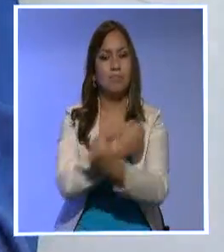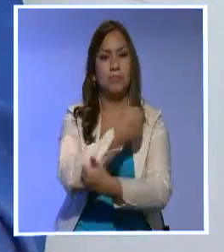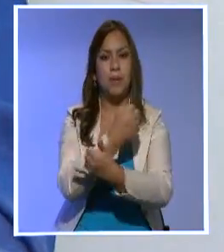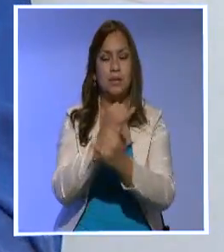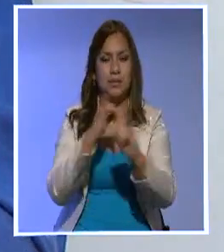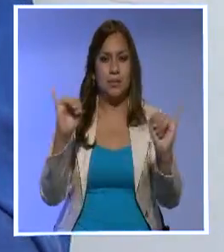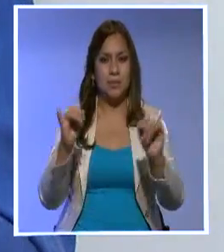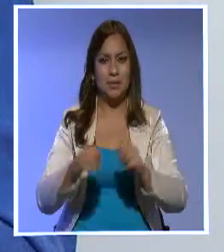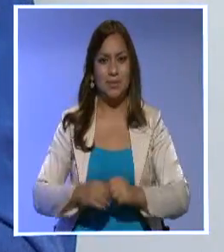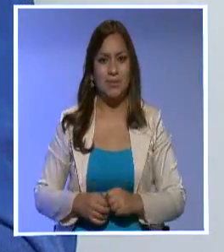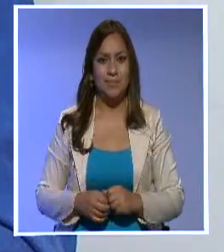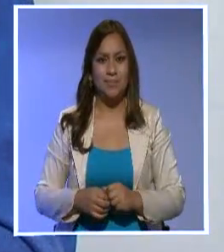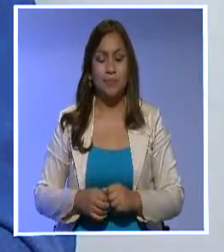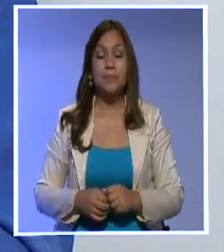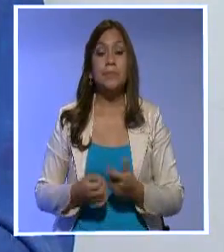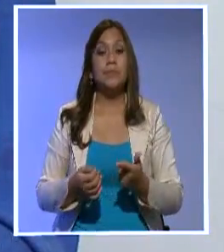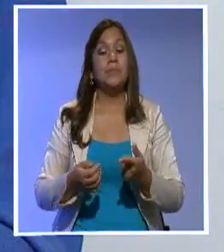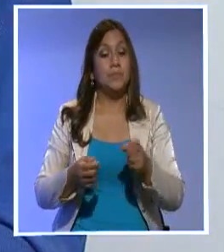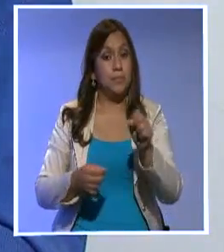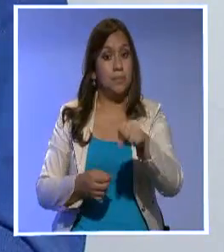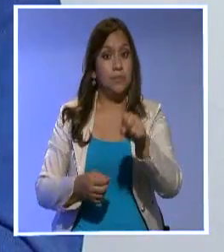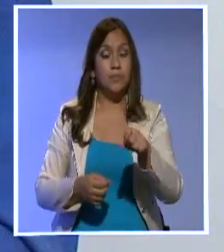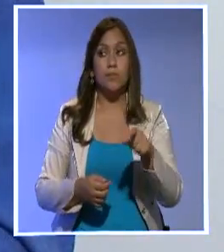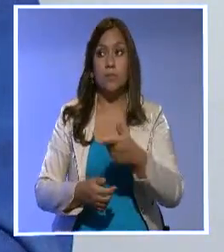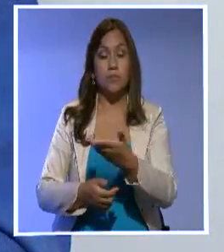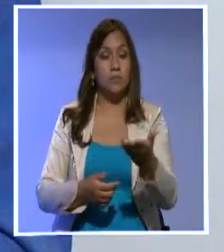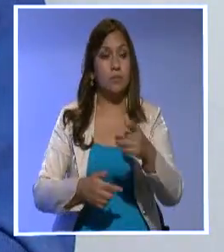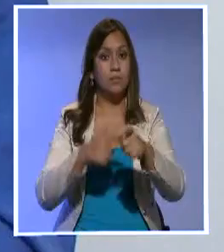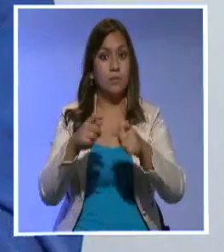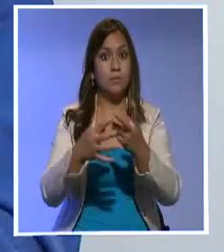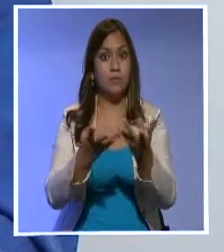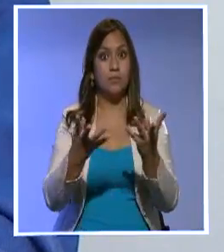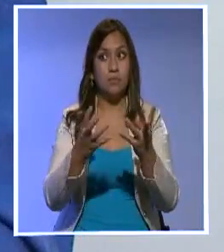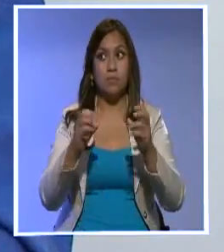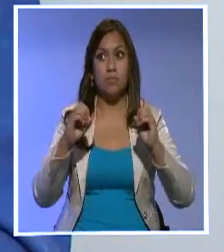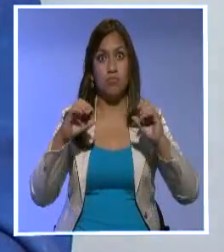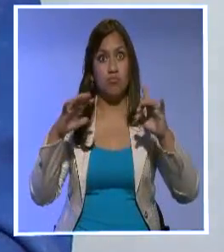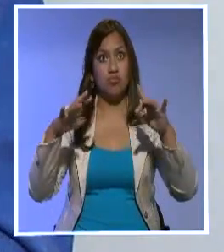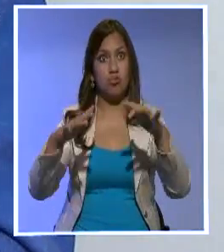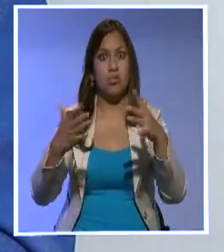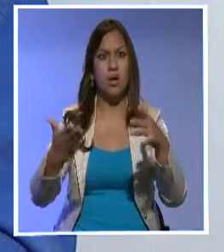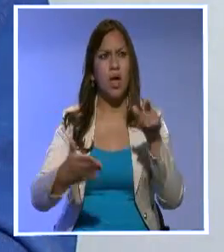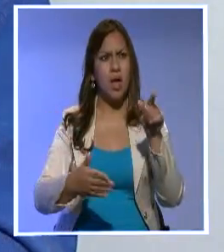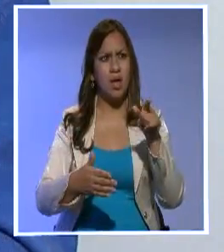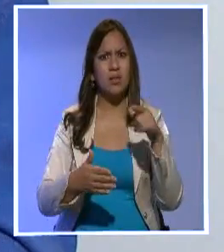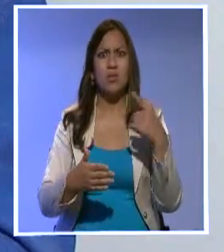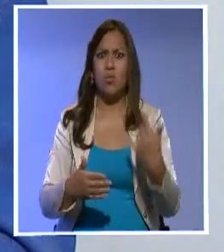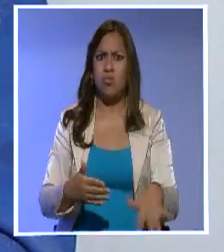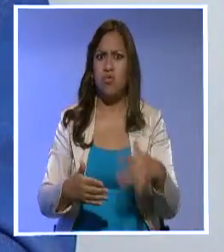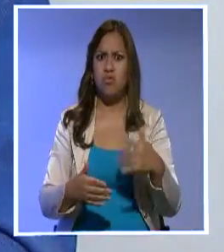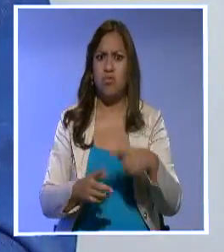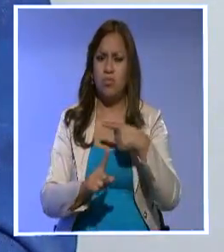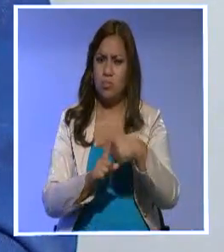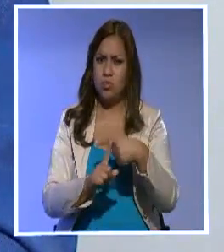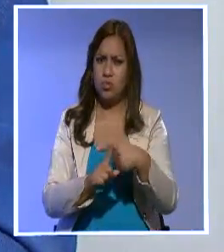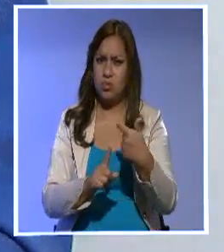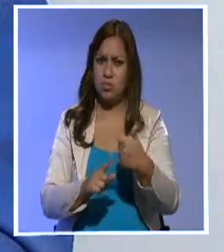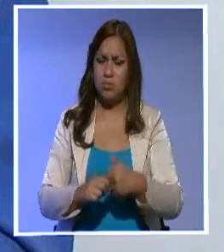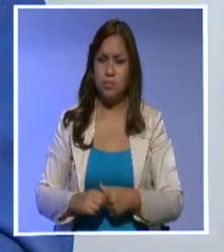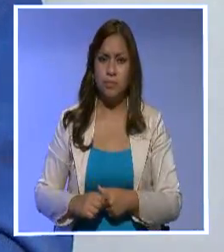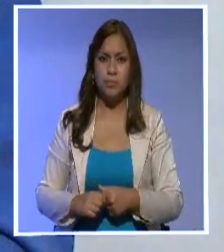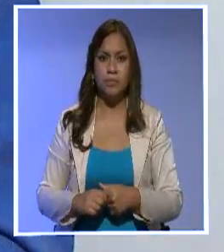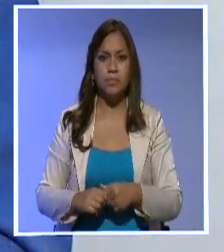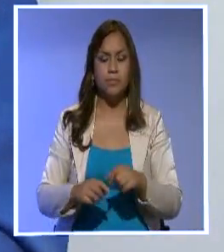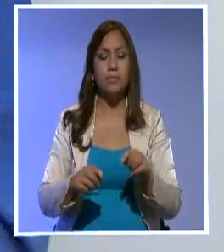sola presencia de las personas en la calle en esa magnitud ya es un mensaje político también de gran lectura